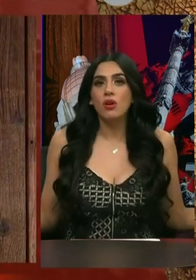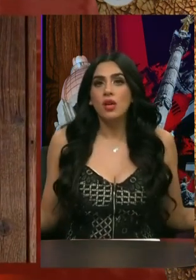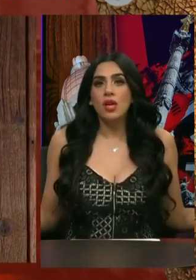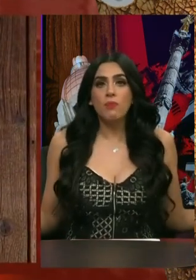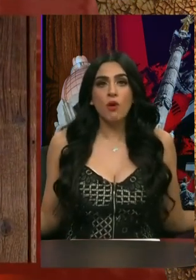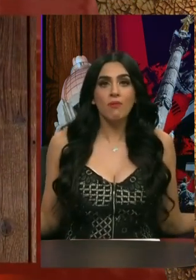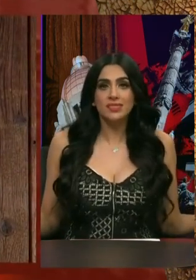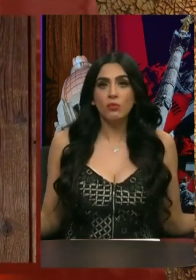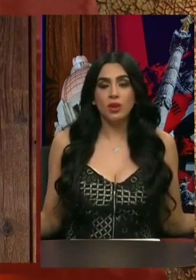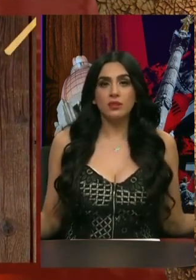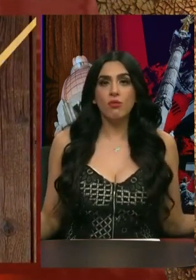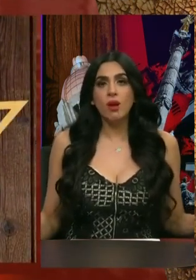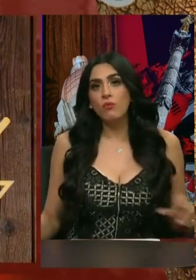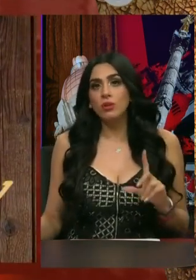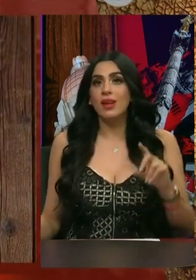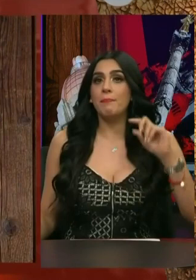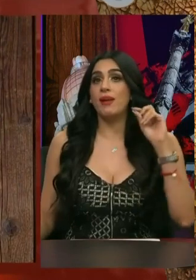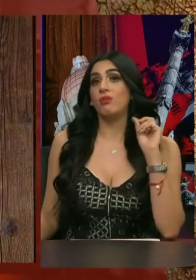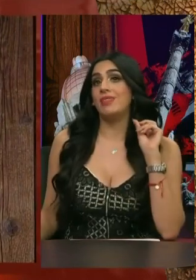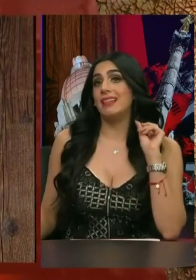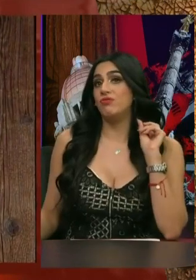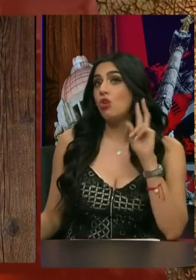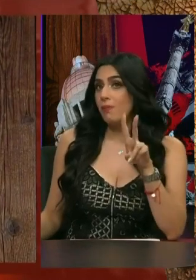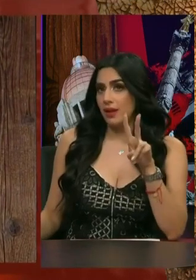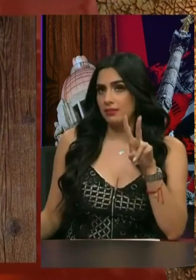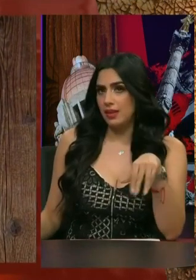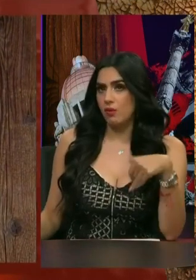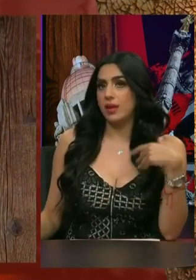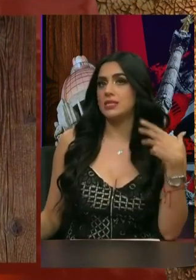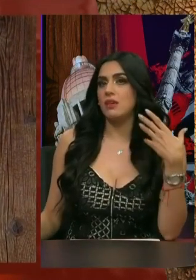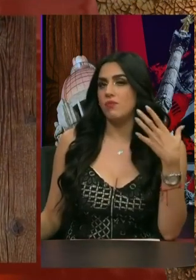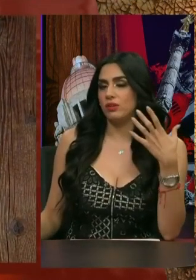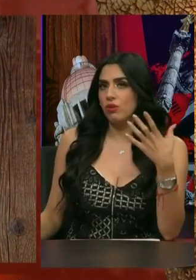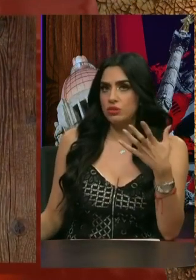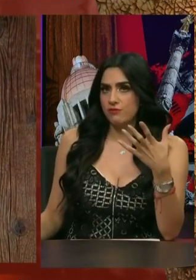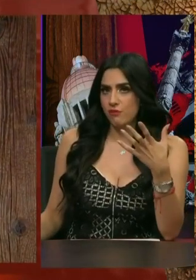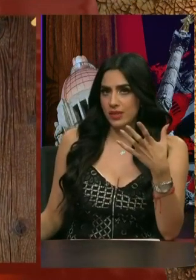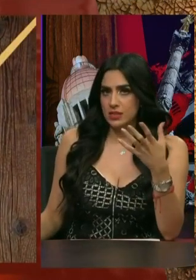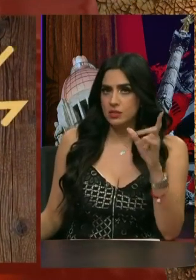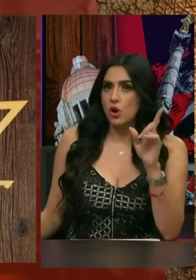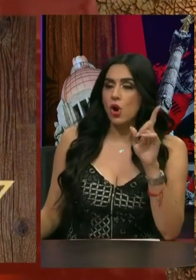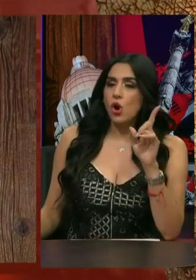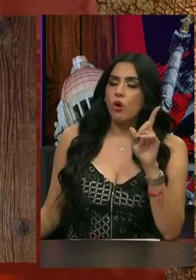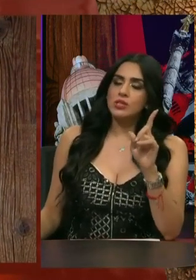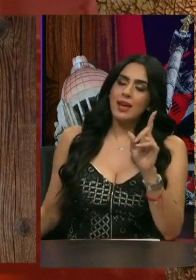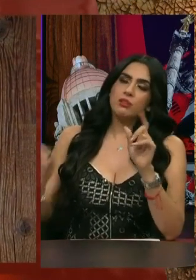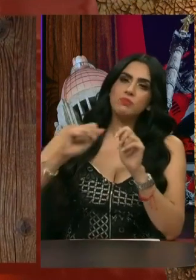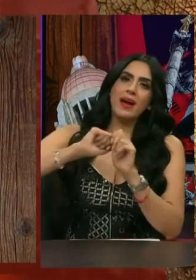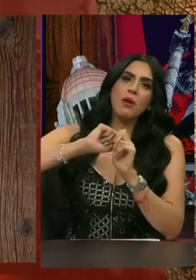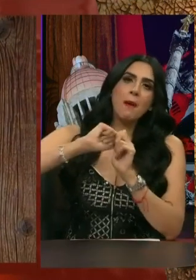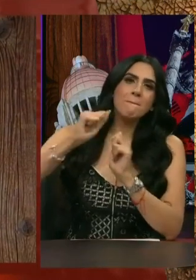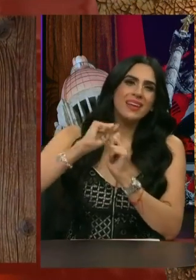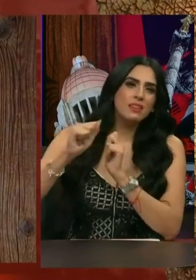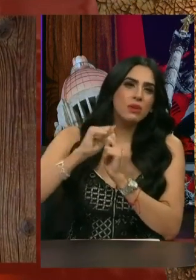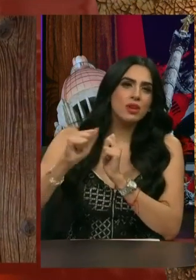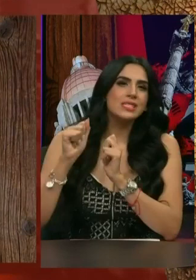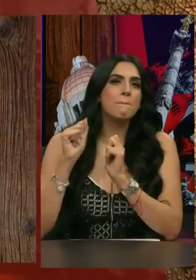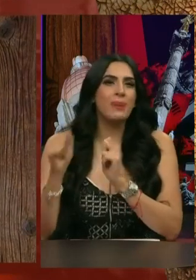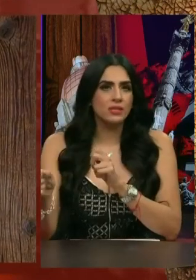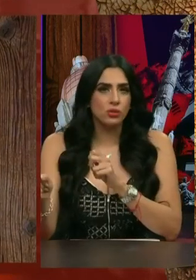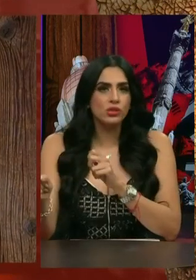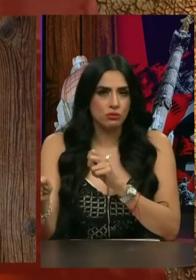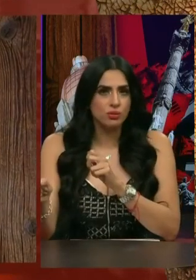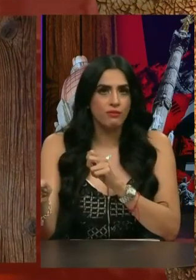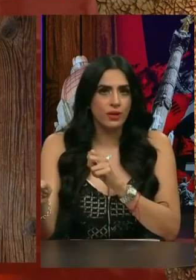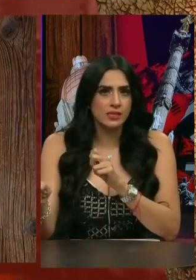cambió y por lo mismo les dieron una multa, pero del doble de lo que se invirtió en los influencers. O sea, ellos pagaron 20 millones